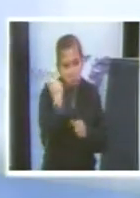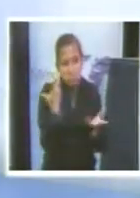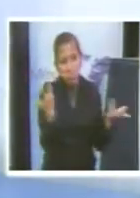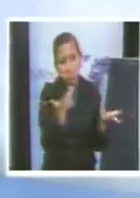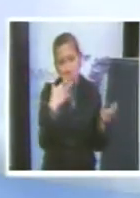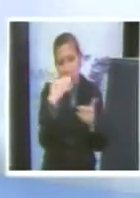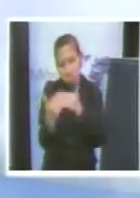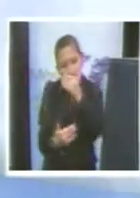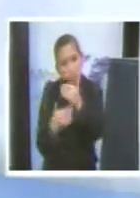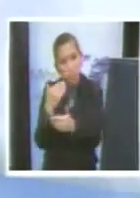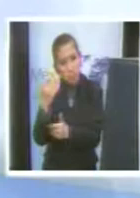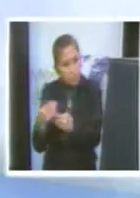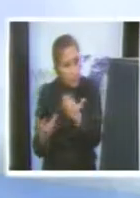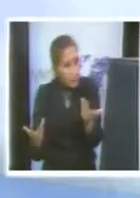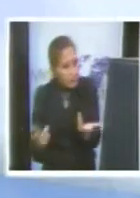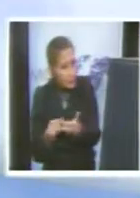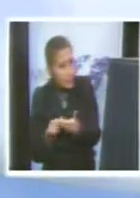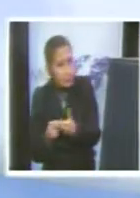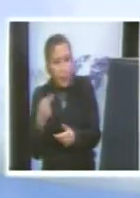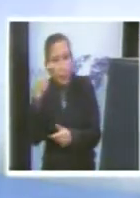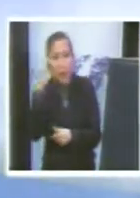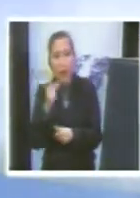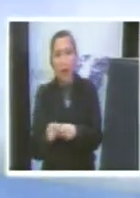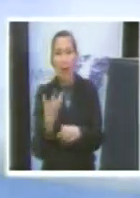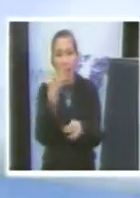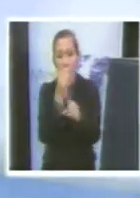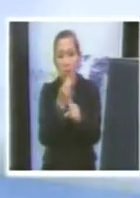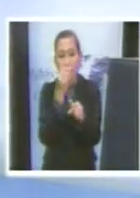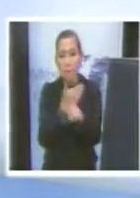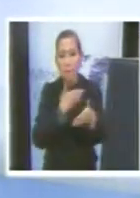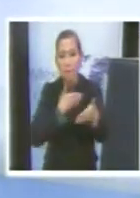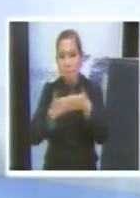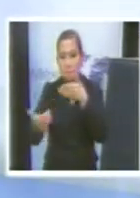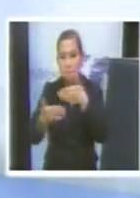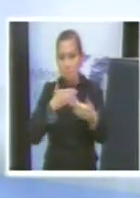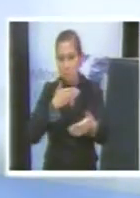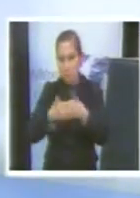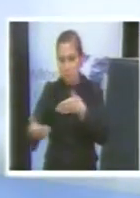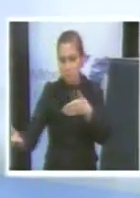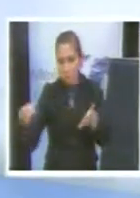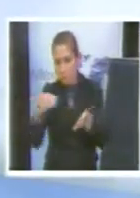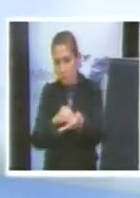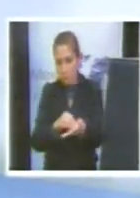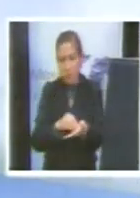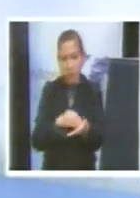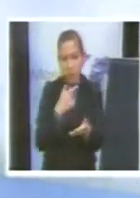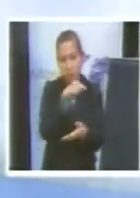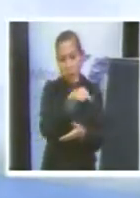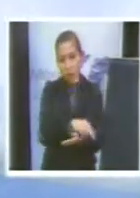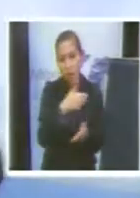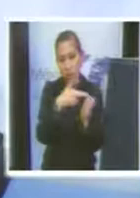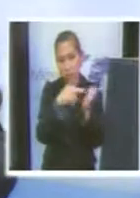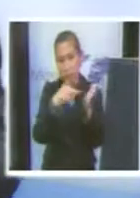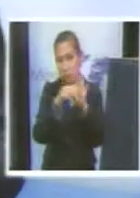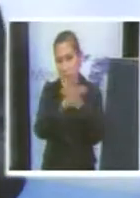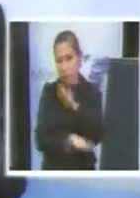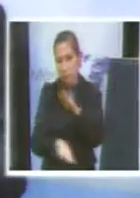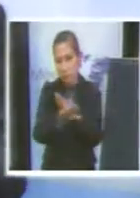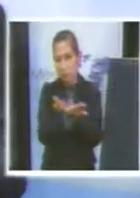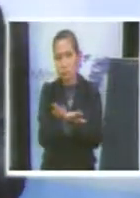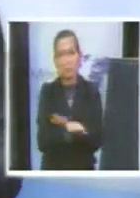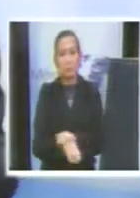un procedimiento para actualizar y modernizar nuestros instrumentos